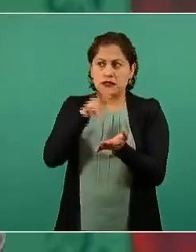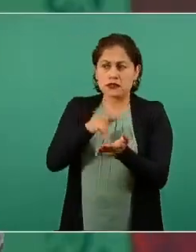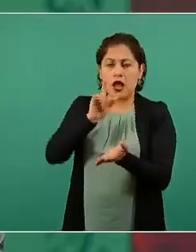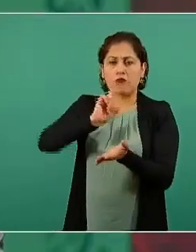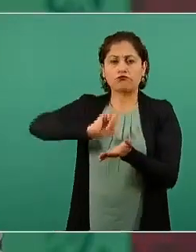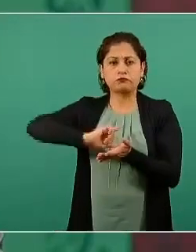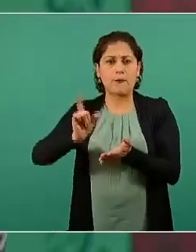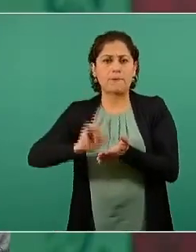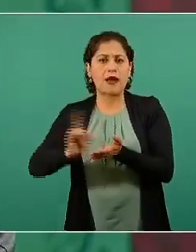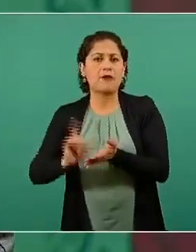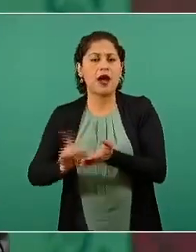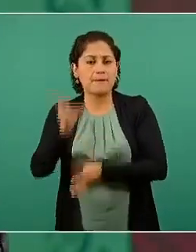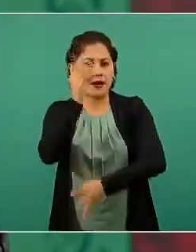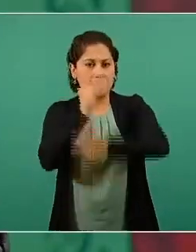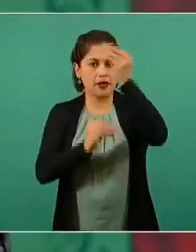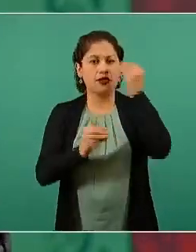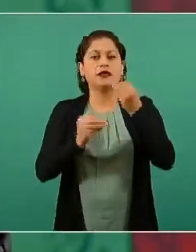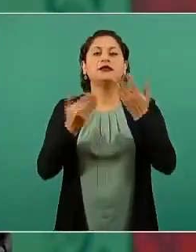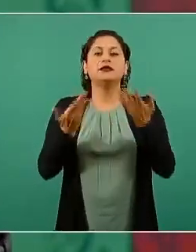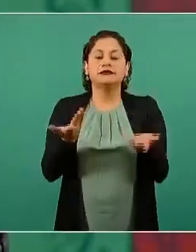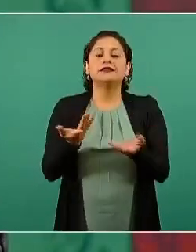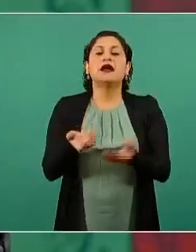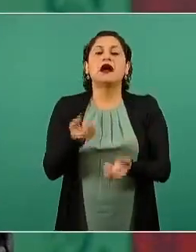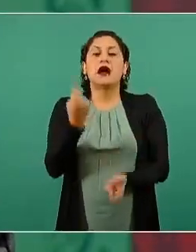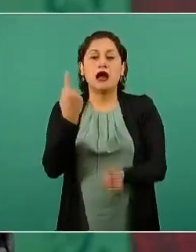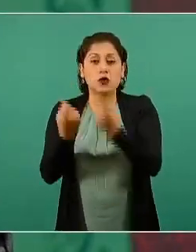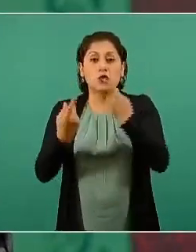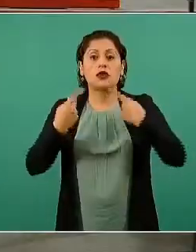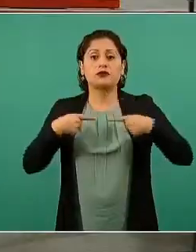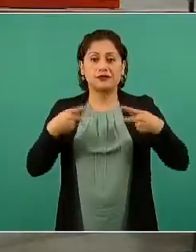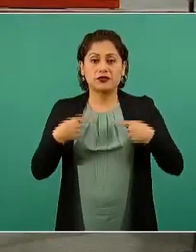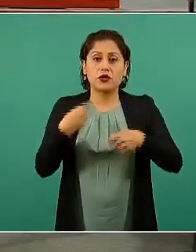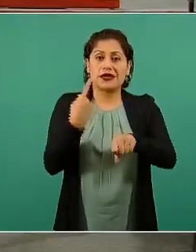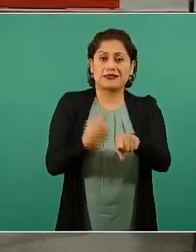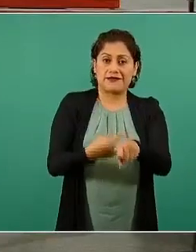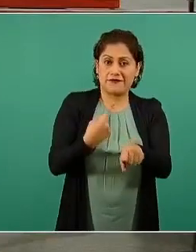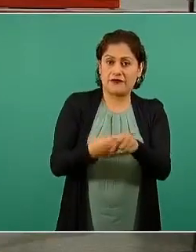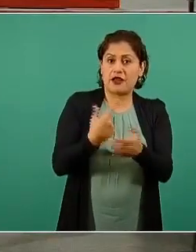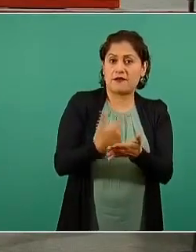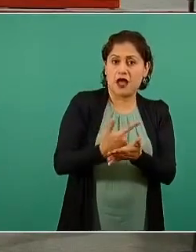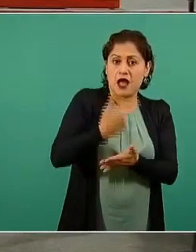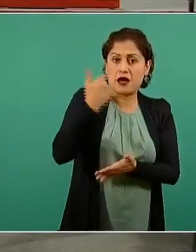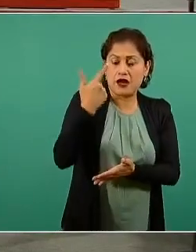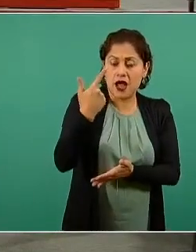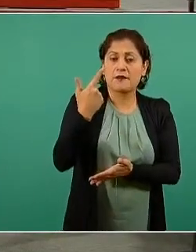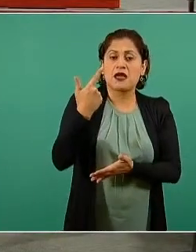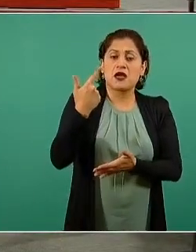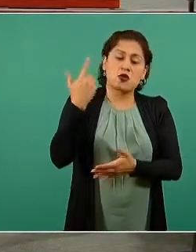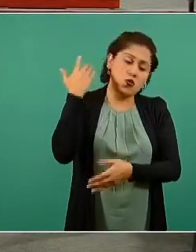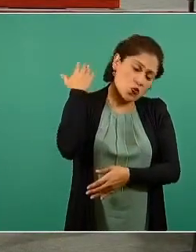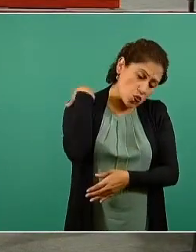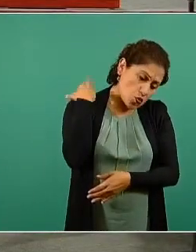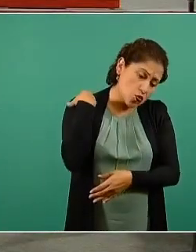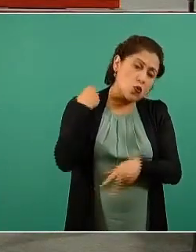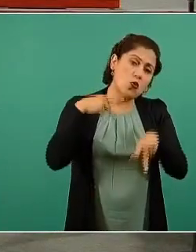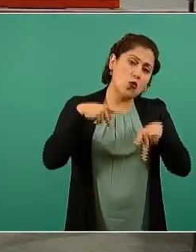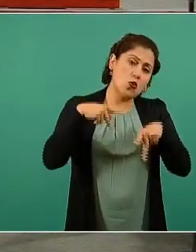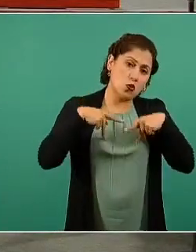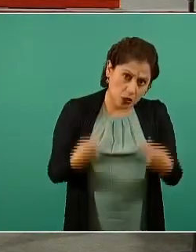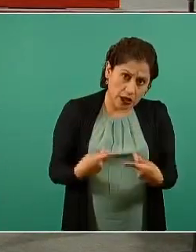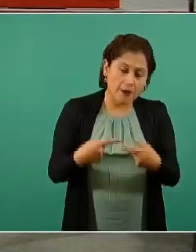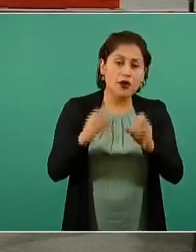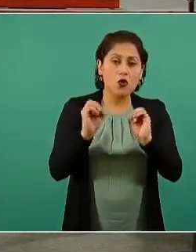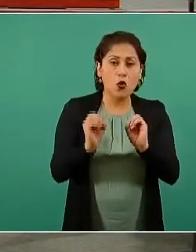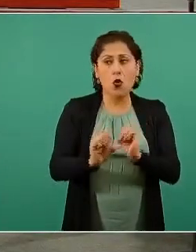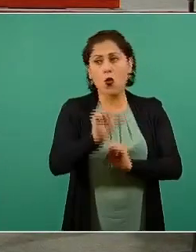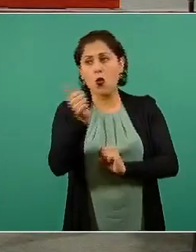síntomas residuales que persisten, a veces por el daño pulmonar, a veces por daño en otros órganos, a veces síntomas que todavía no se explican